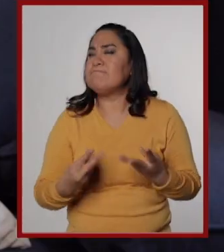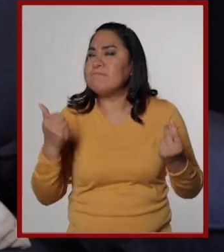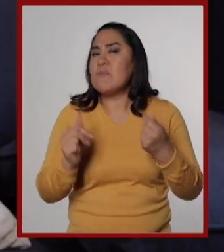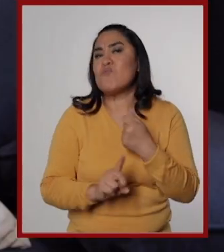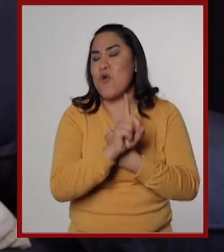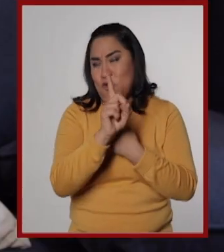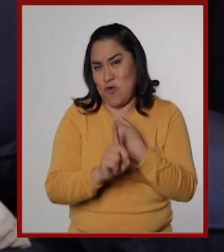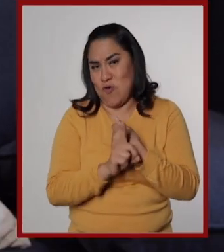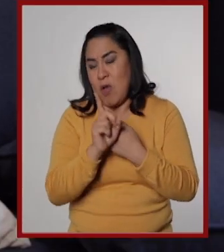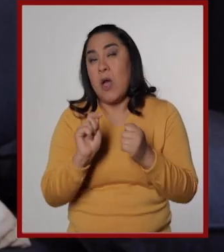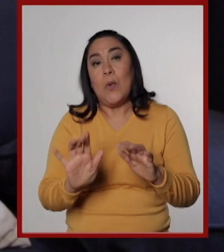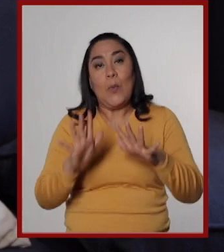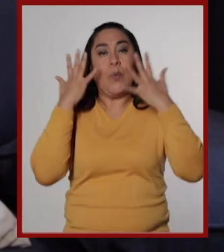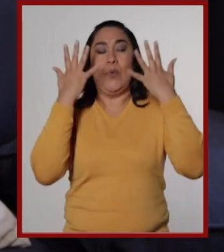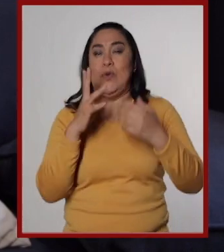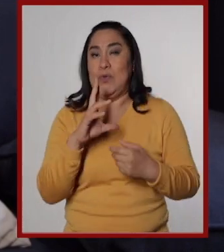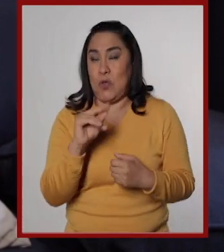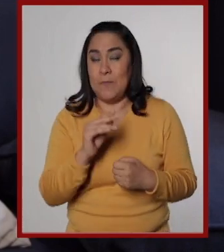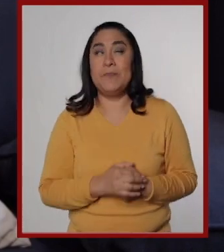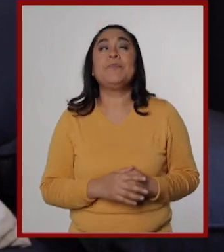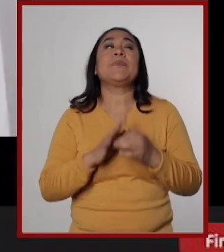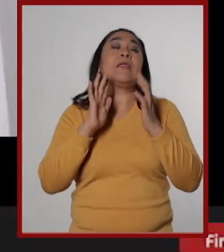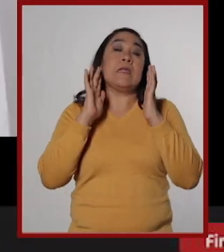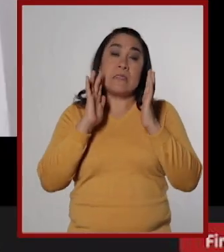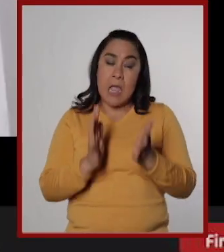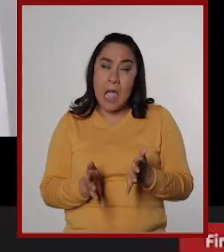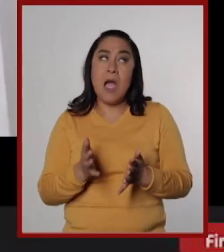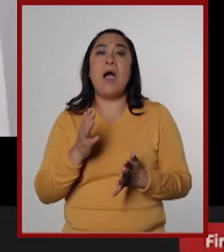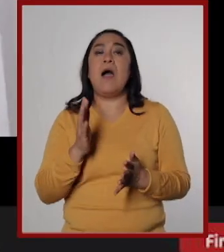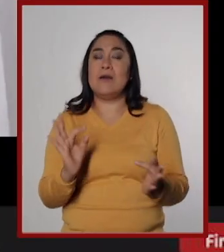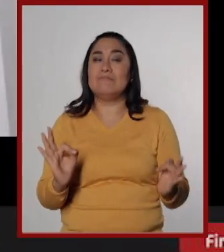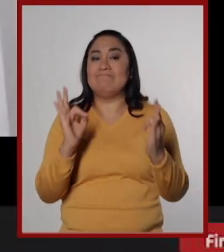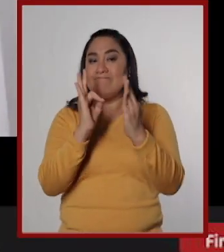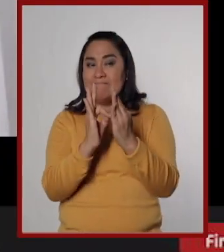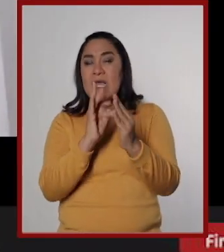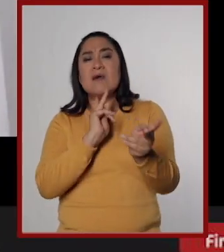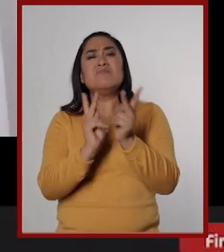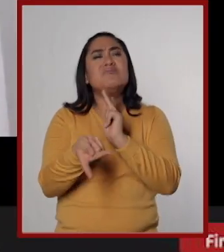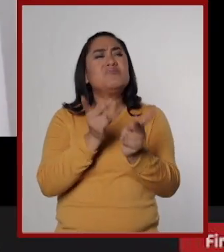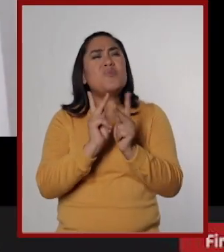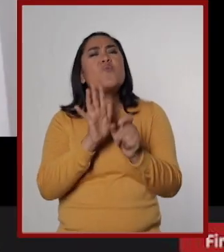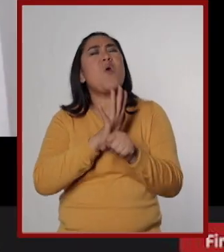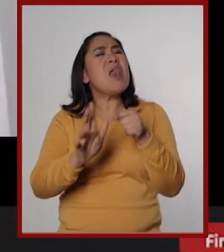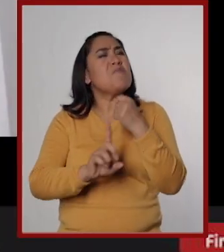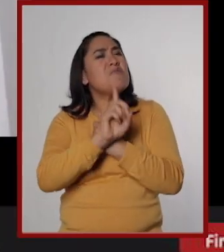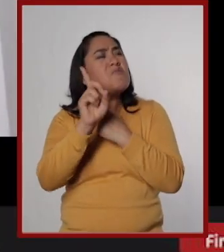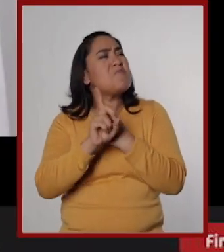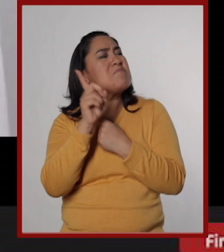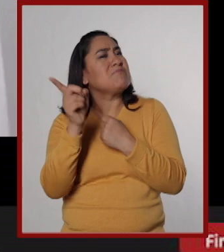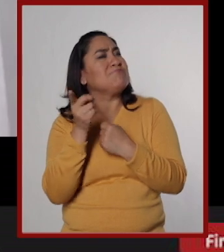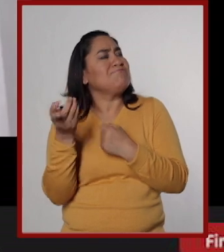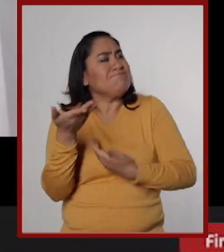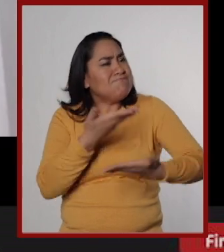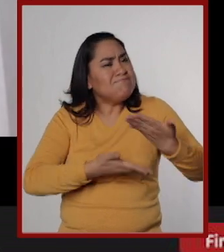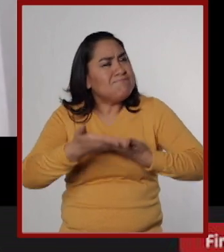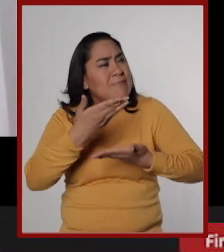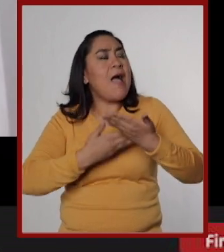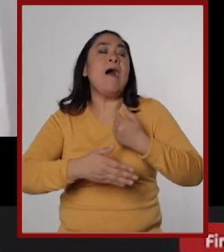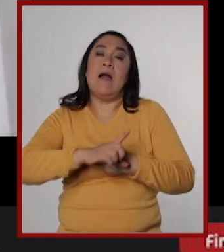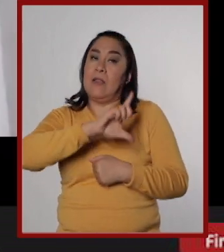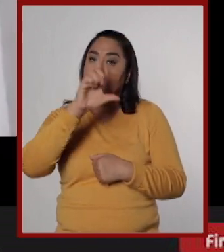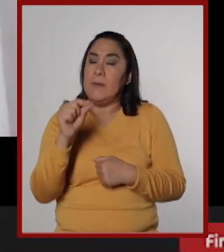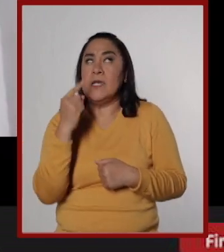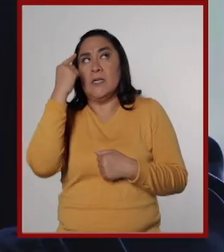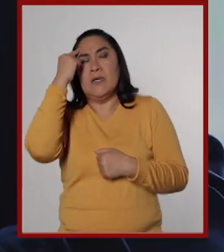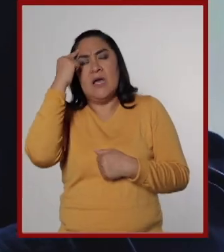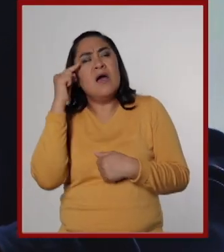de soluciones, ¿no? Ya que explicaste o se explicaron entre los dos cuál es el conflicto, entonces hay que platicar sobre qué es lo